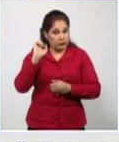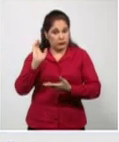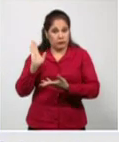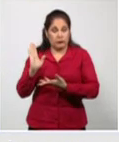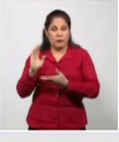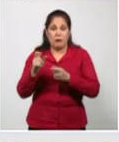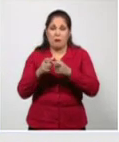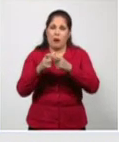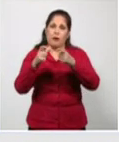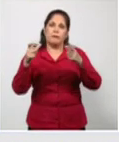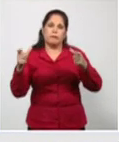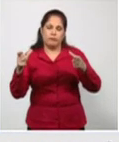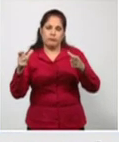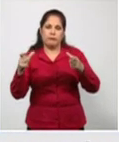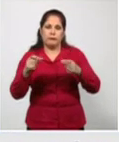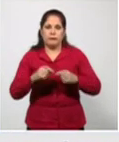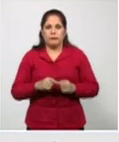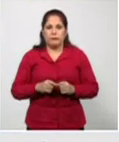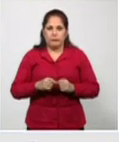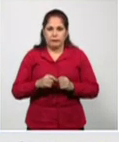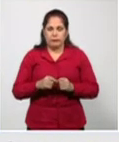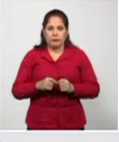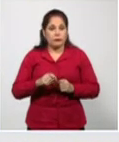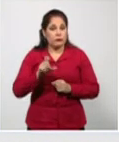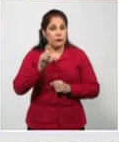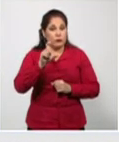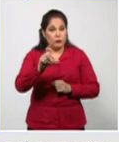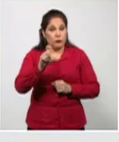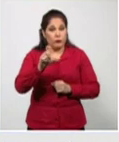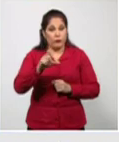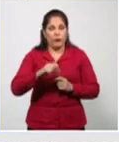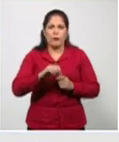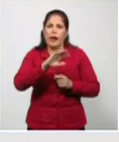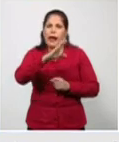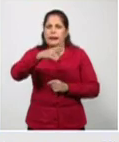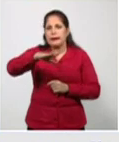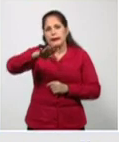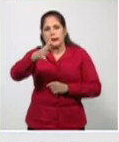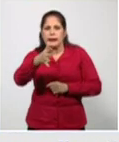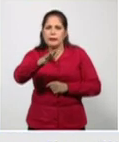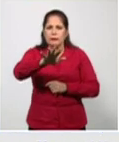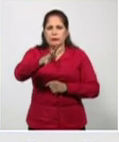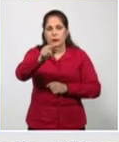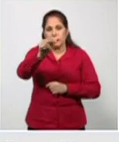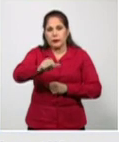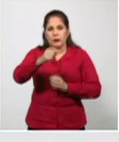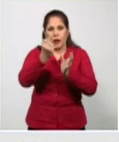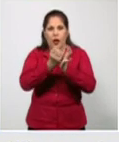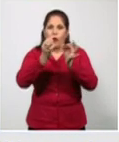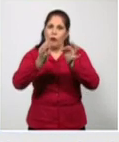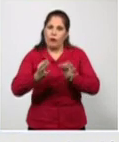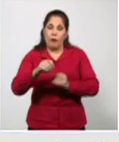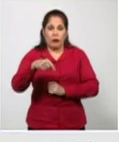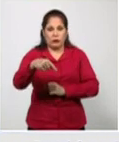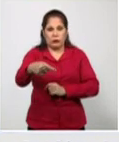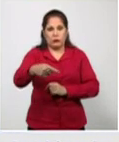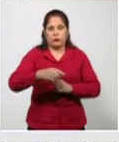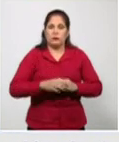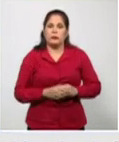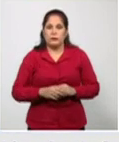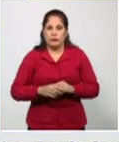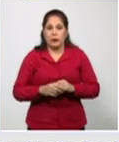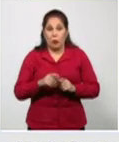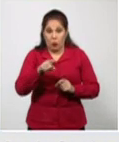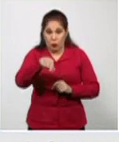y tiende al incremento. Y la última es la estimación de los casos confirmados diarios, que ahí ustedes